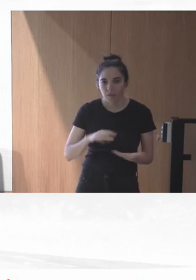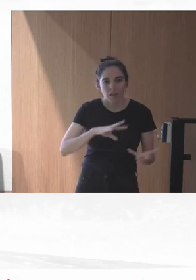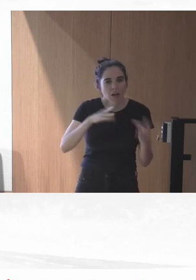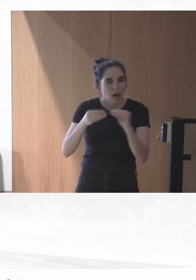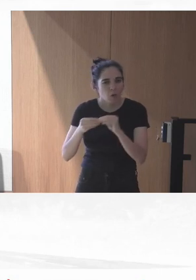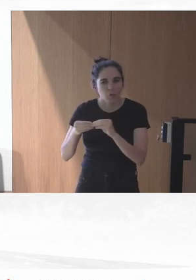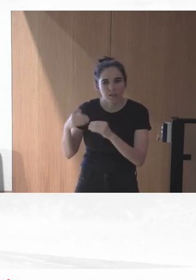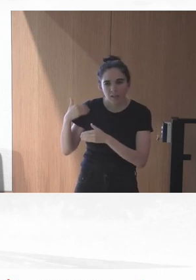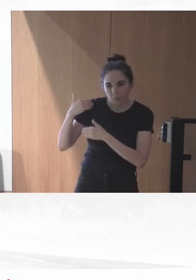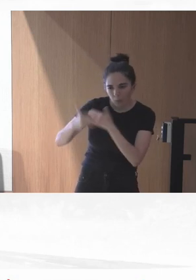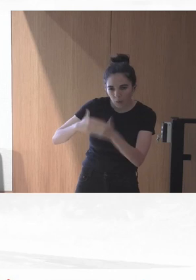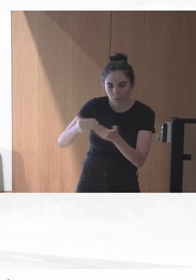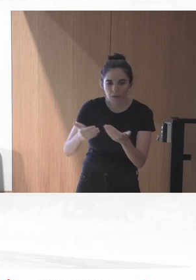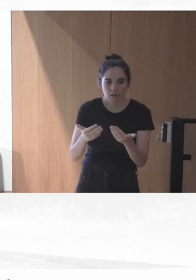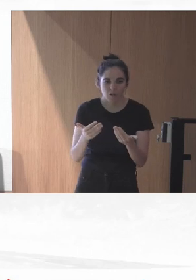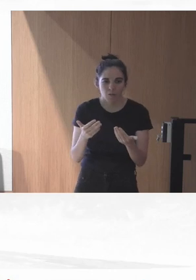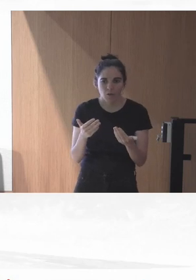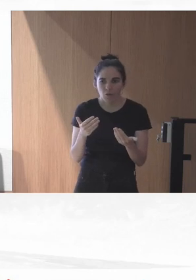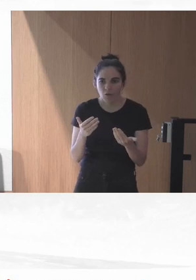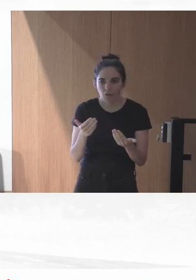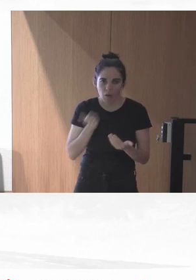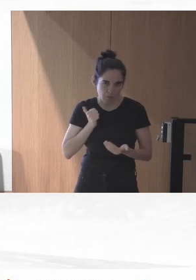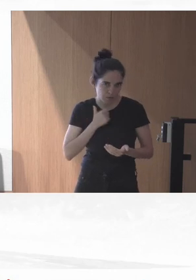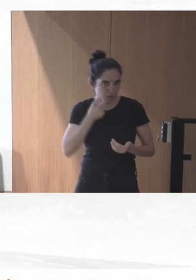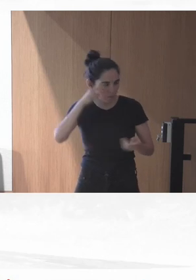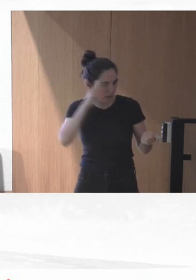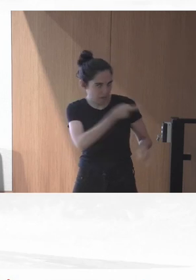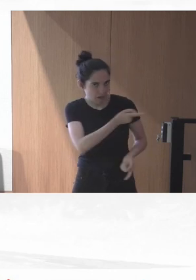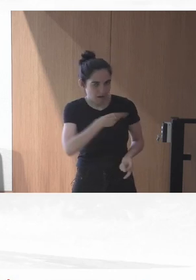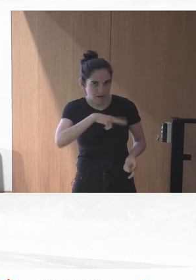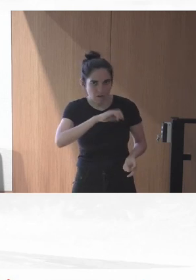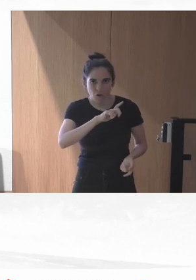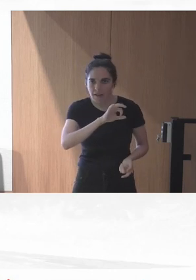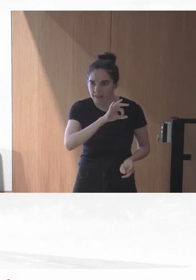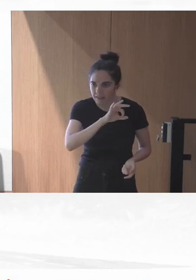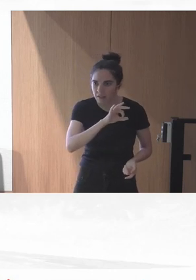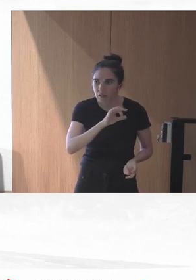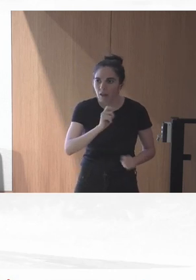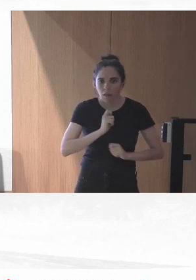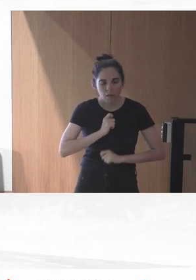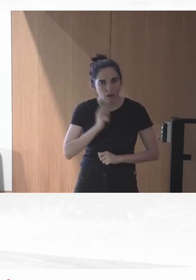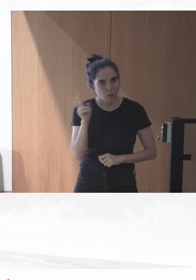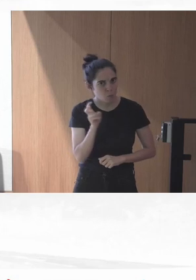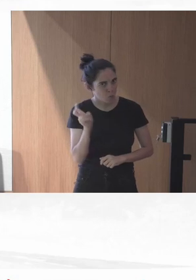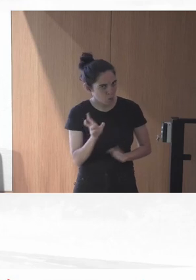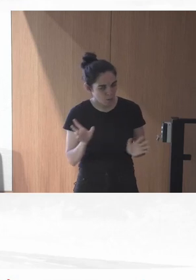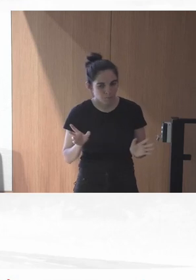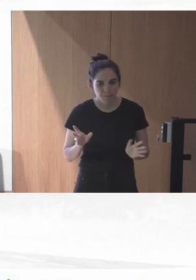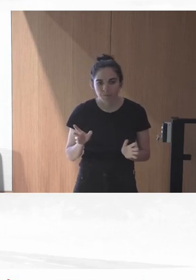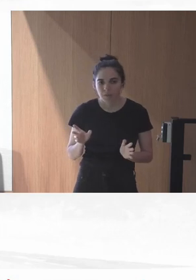procedimiento, que sobre todo por utilizar la experiencia con Nicolás, que nos sirvió mucho en todo el procedimiento,